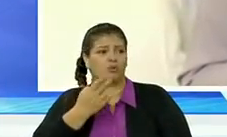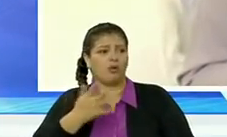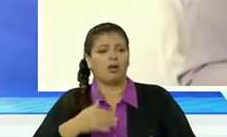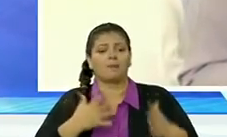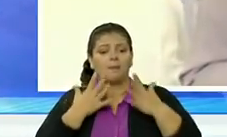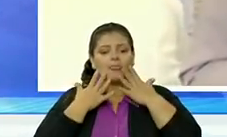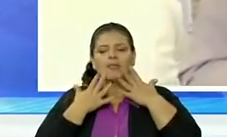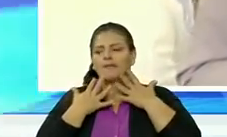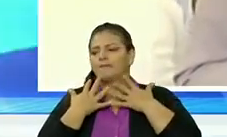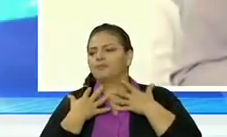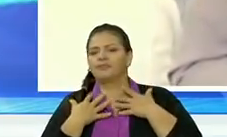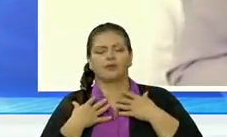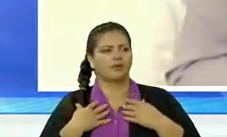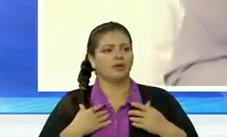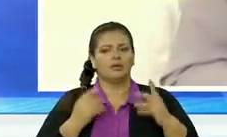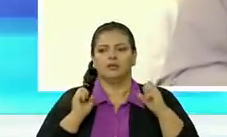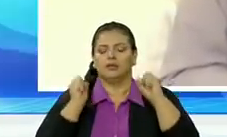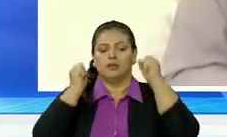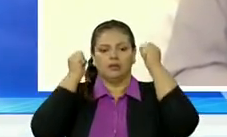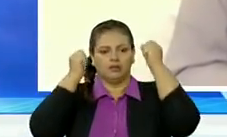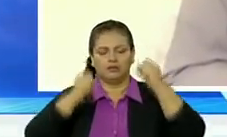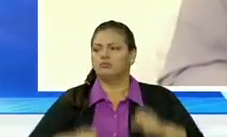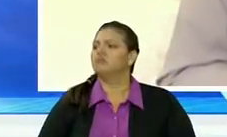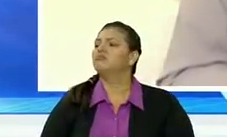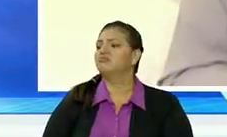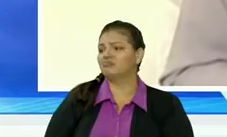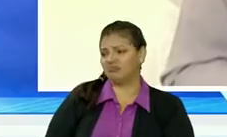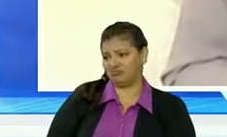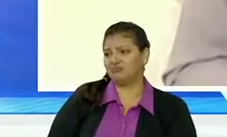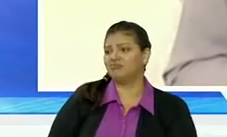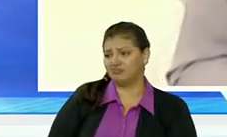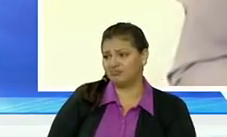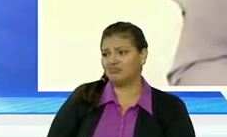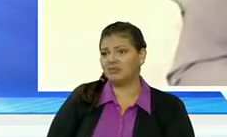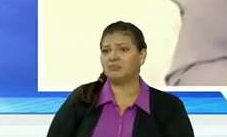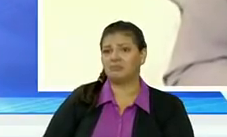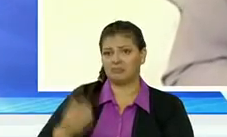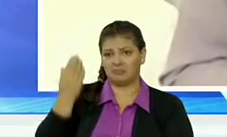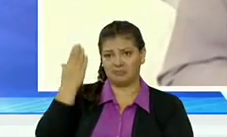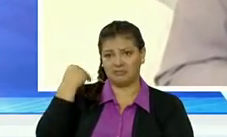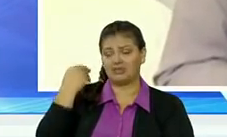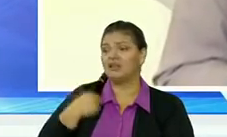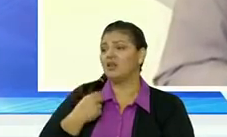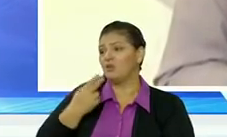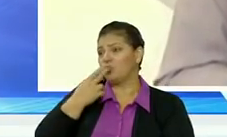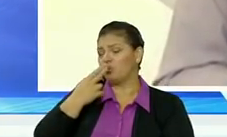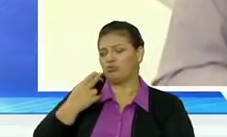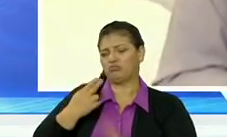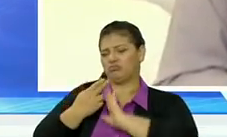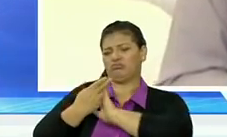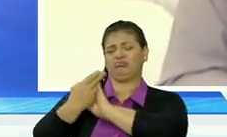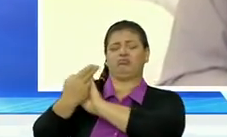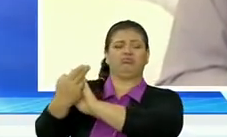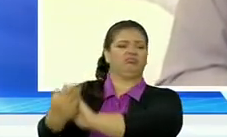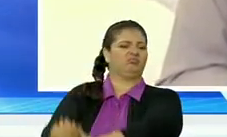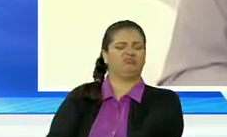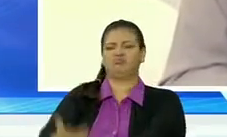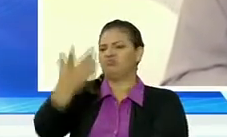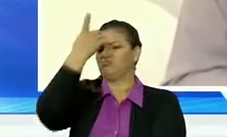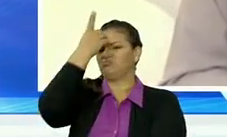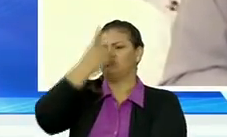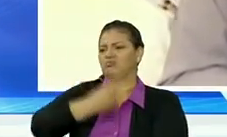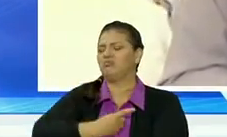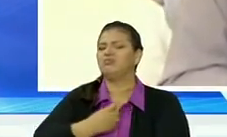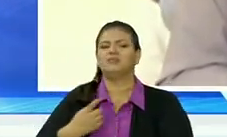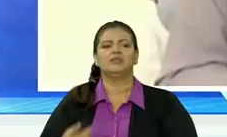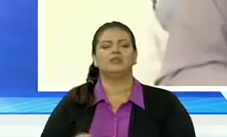60 libras. O sea, cambió el vicio por la comida. Todavía tengo la panza. Y ya hace más de 25 años. No,